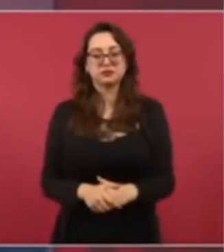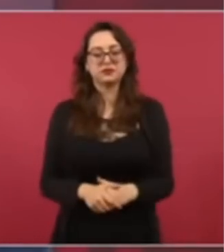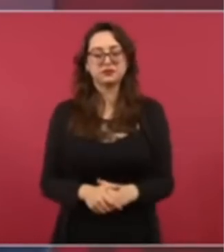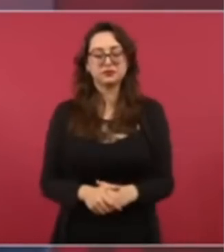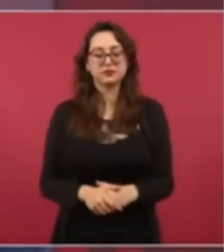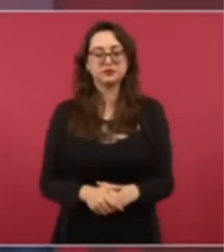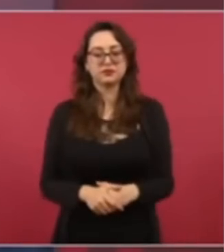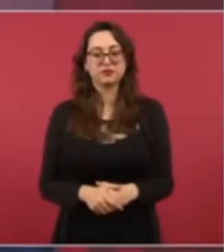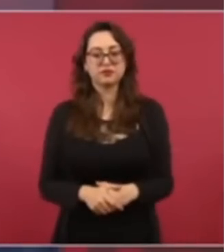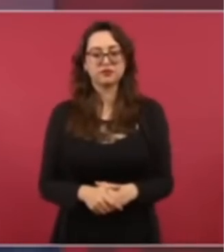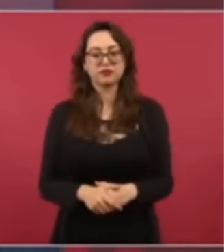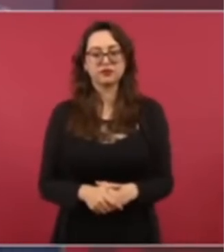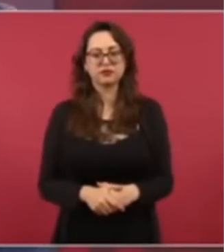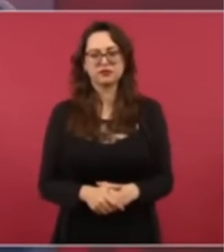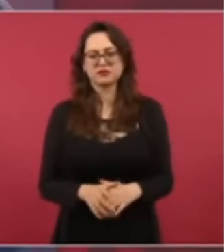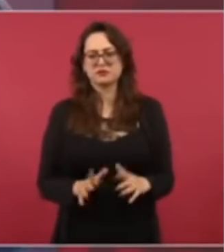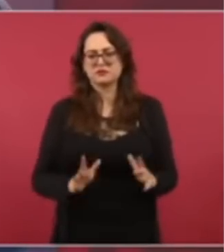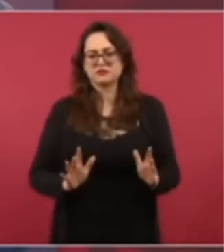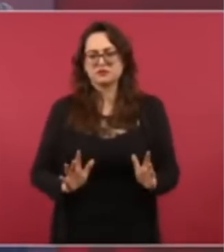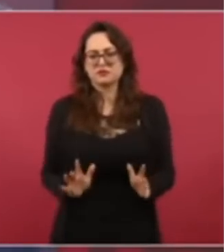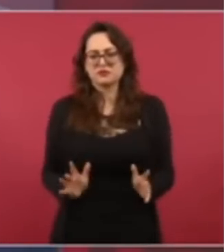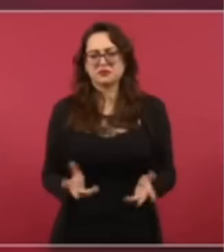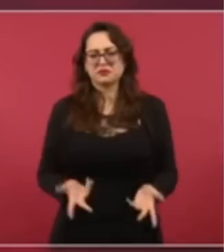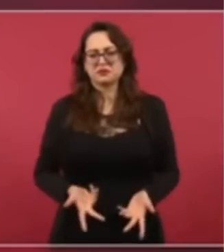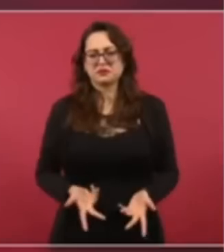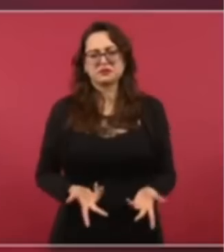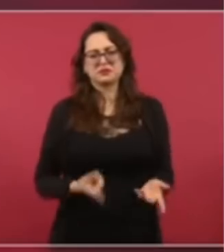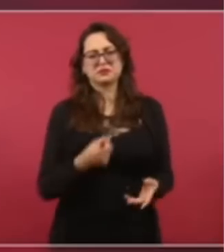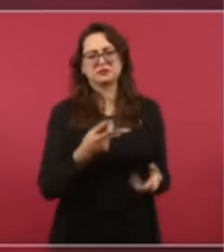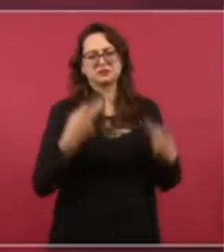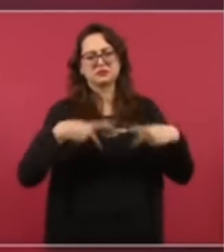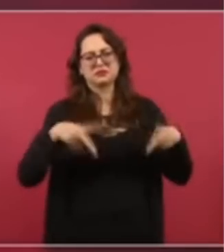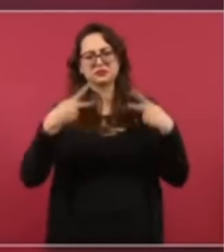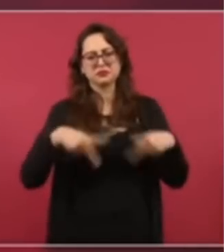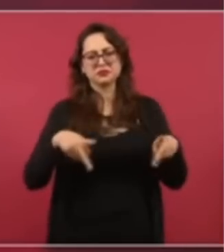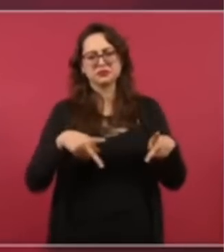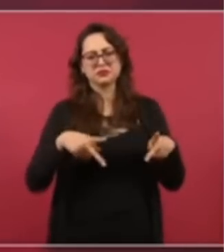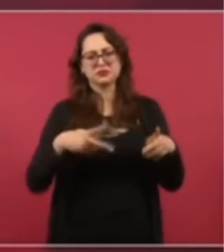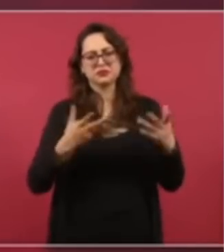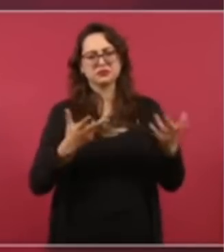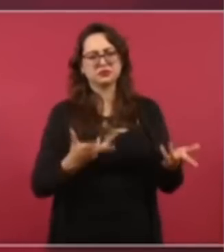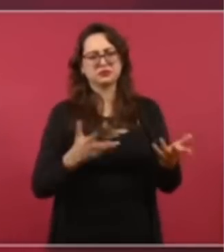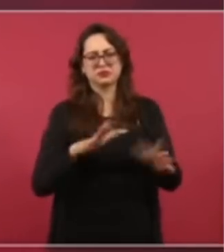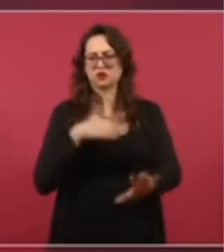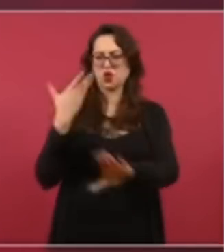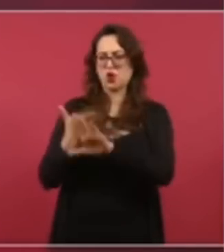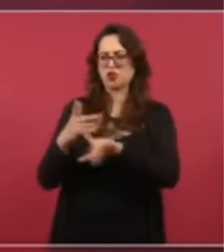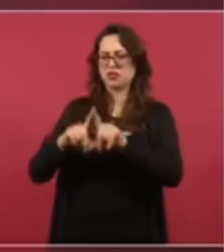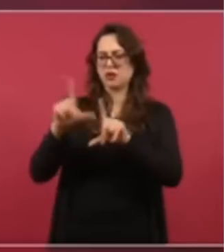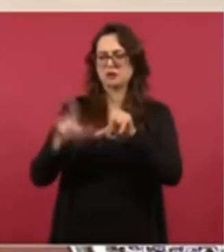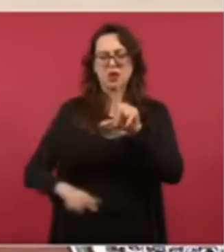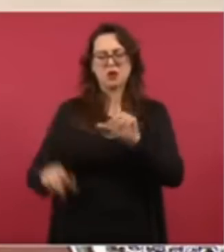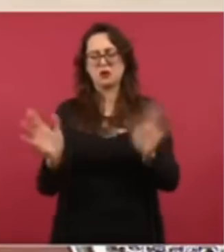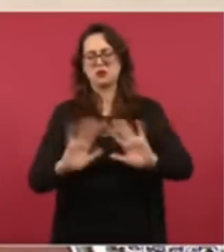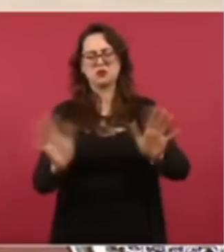que sean renegados o contrarios al interés nacional o